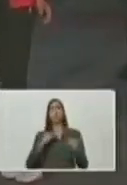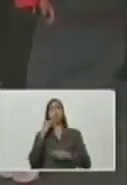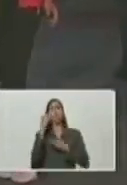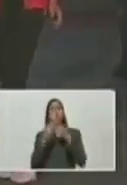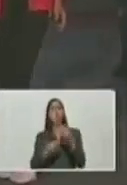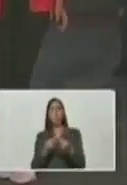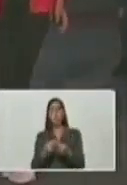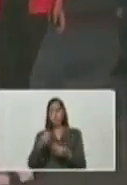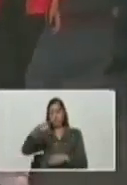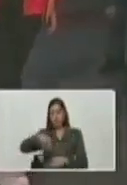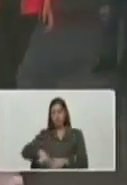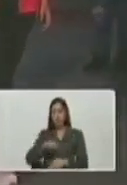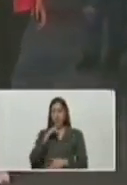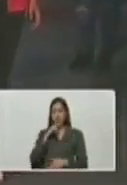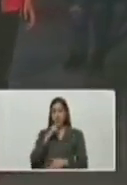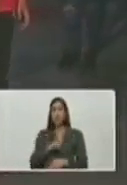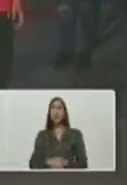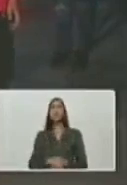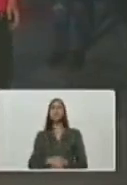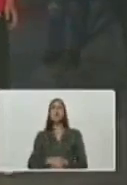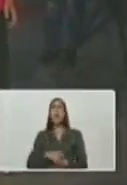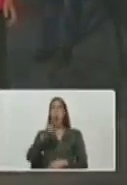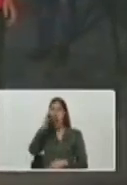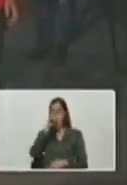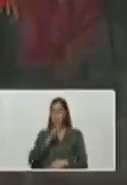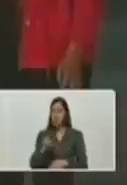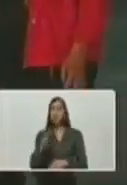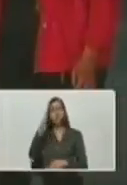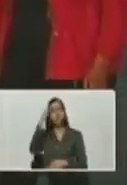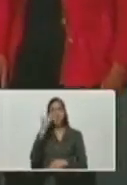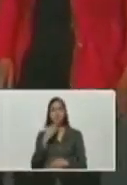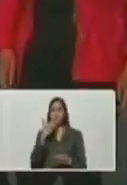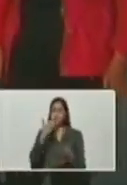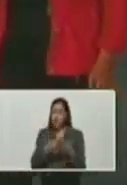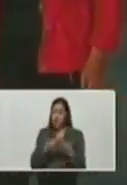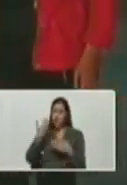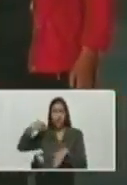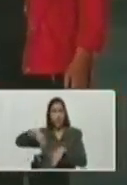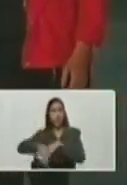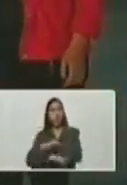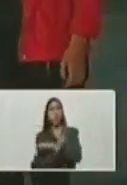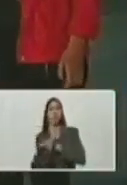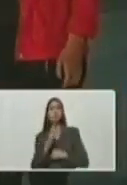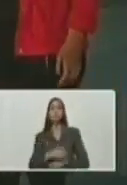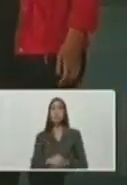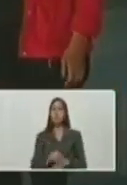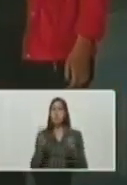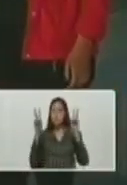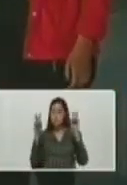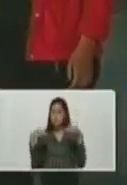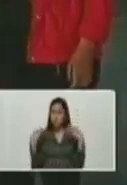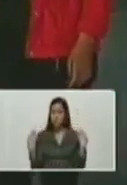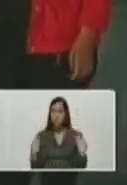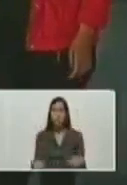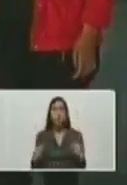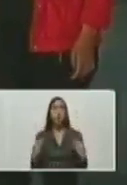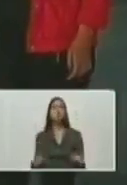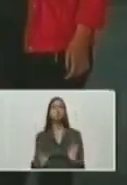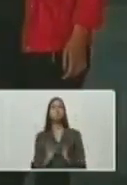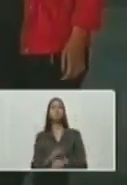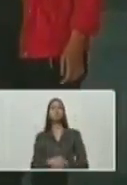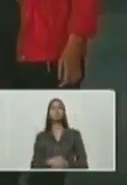difícil año. Un año donde ya, gracias a usted, vamos rumbo a la nueva normalidad. hoy,